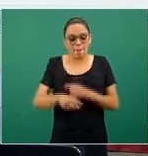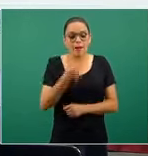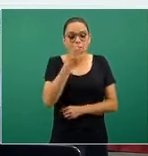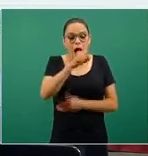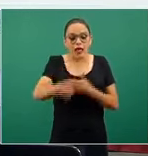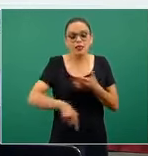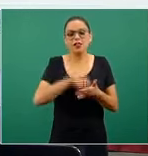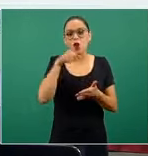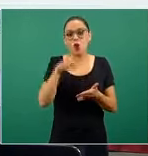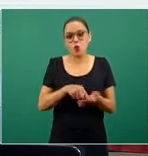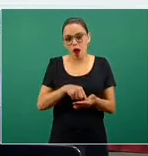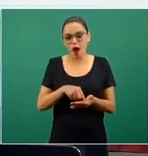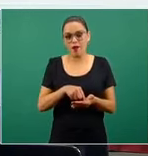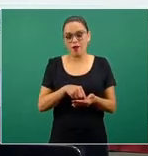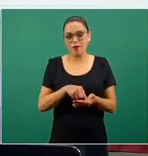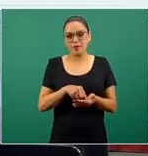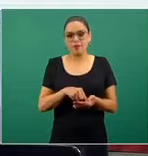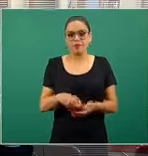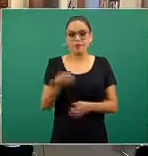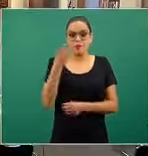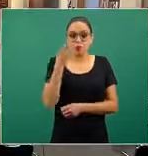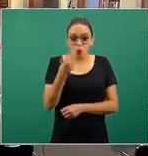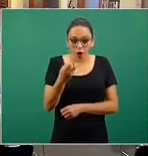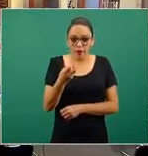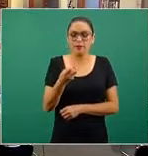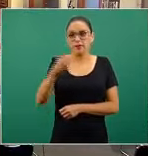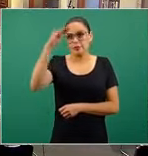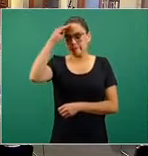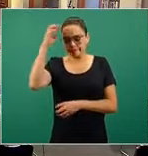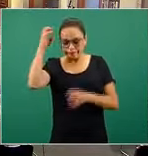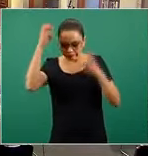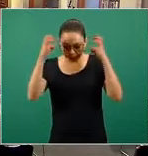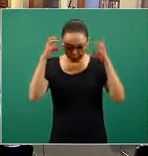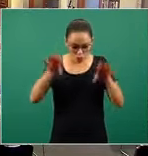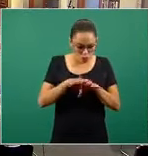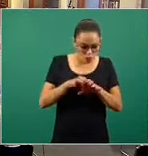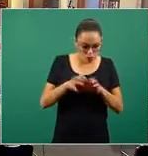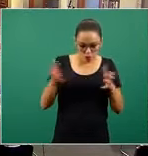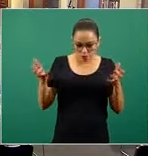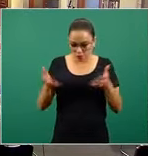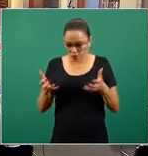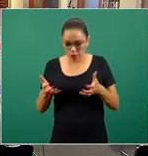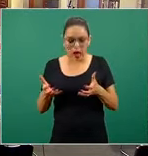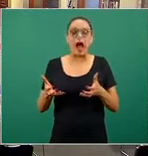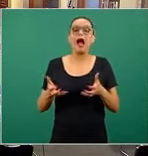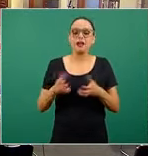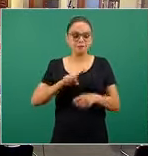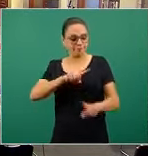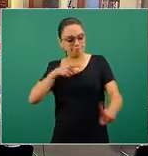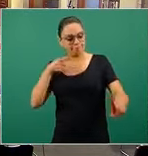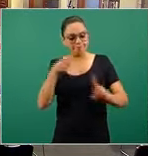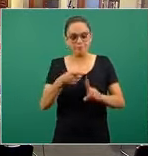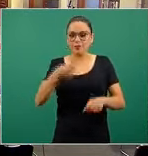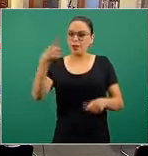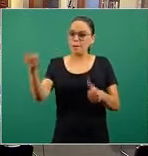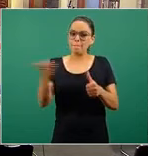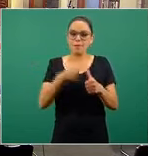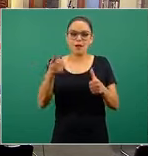por lo tanto, por qué se hizo toda la estrategia que inició el día de hoy precisamente orientada a este